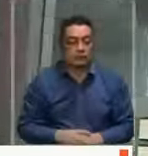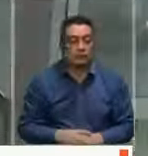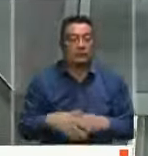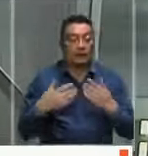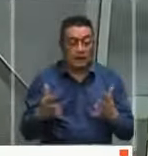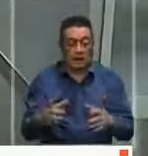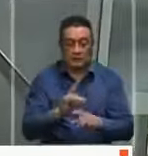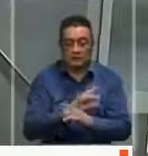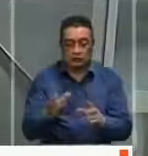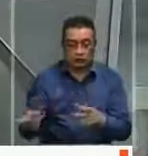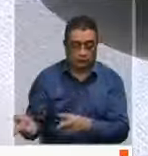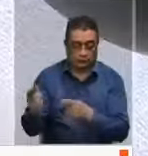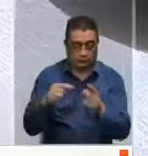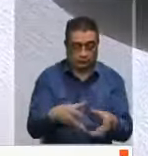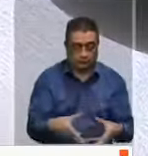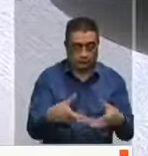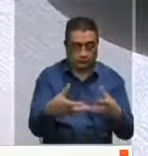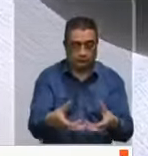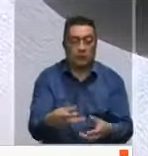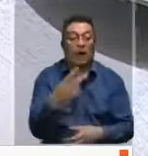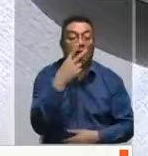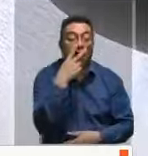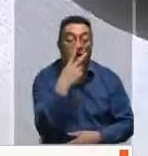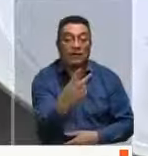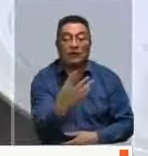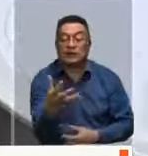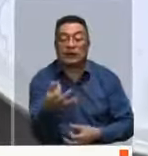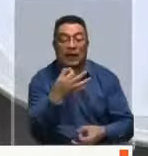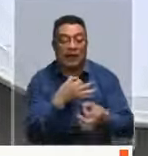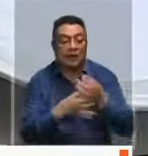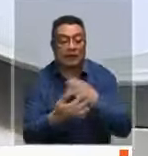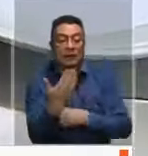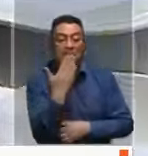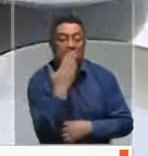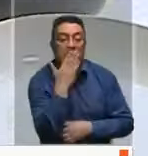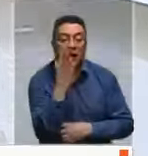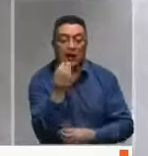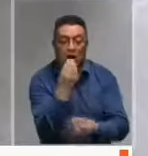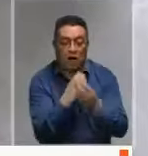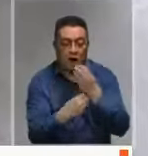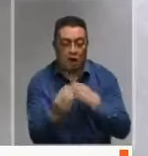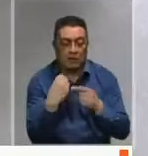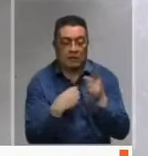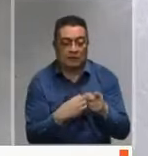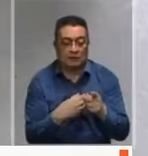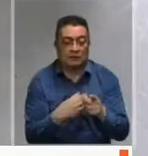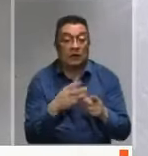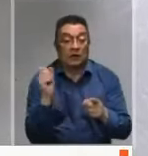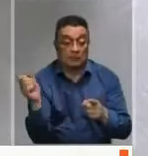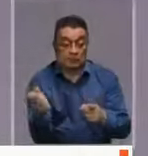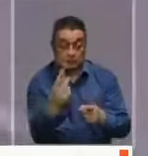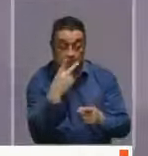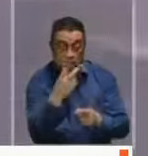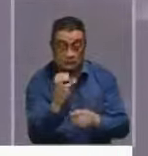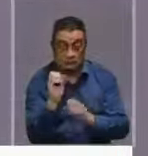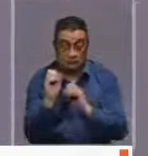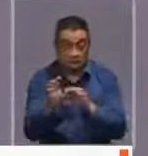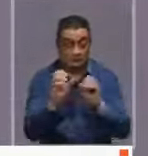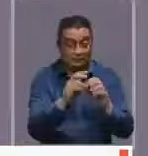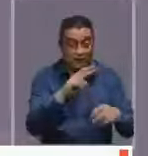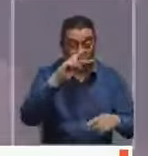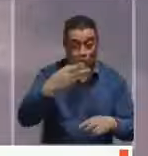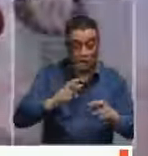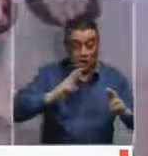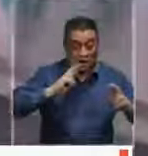llegaron las. Ya veremos qué nos dice nuestra experta en alimentos. Antes vamos con repartidores y dueños de